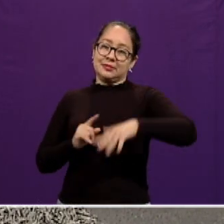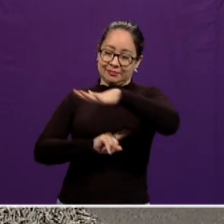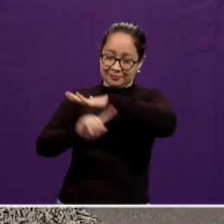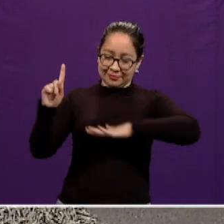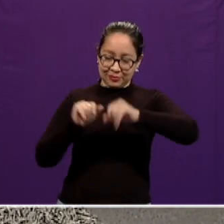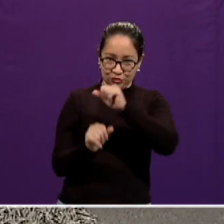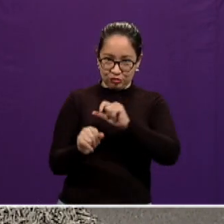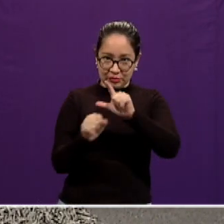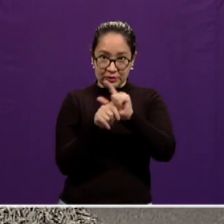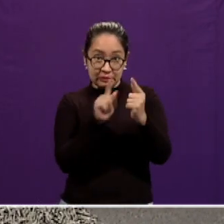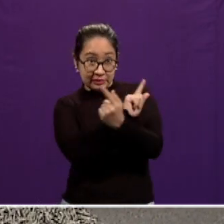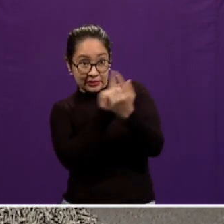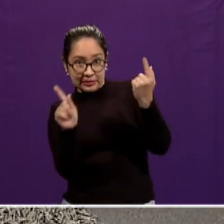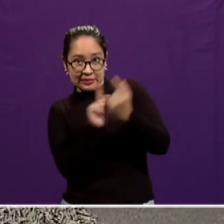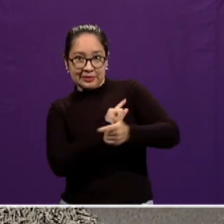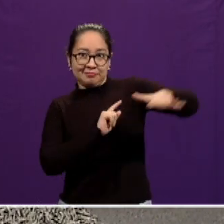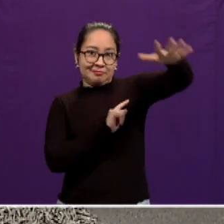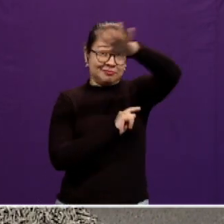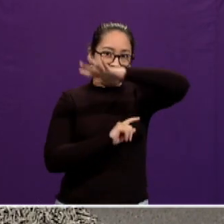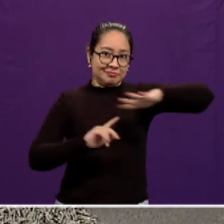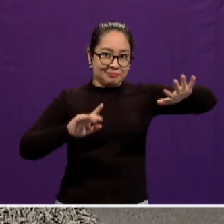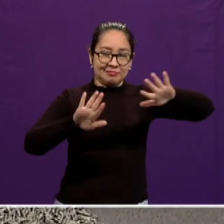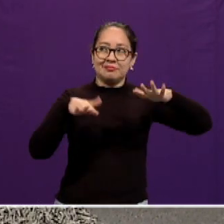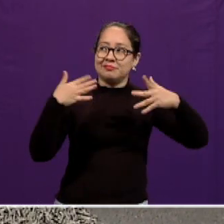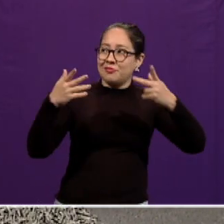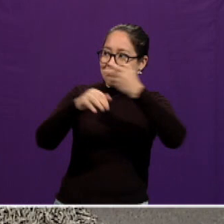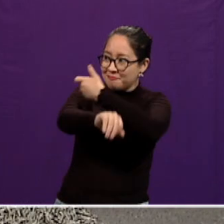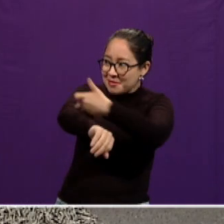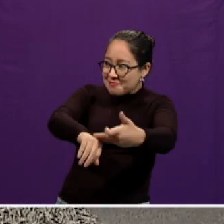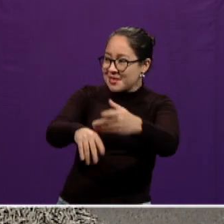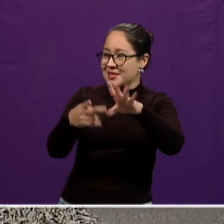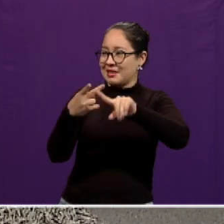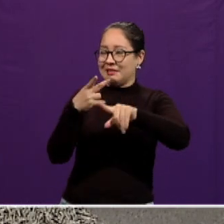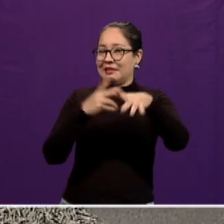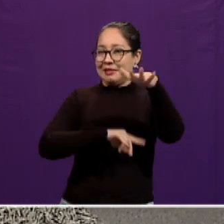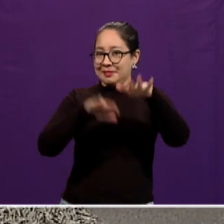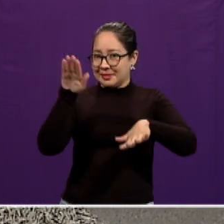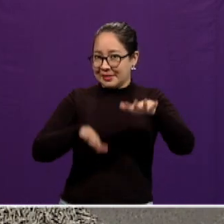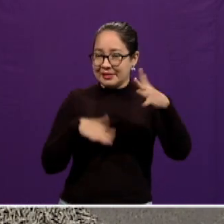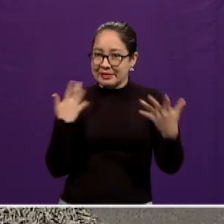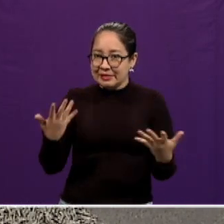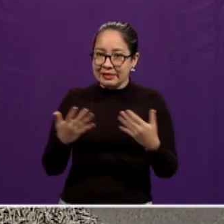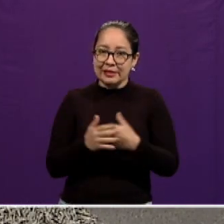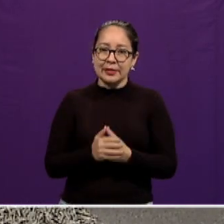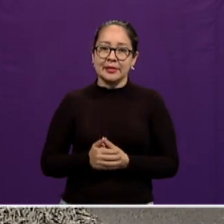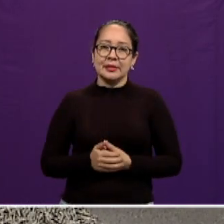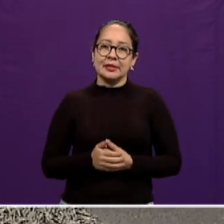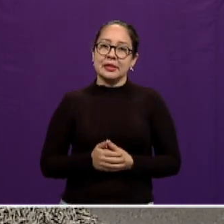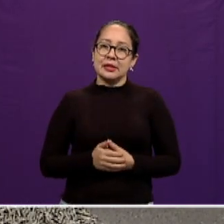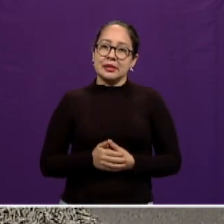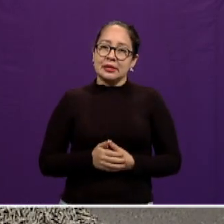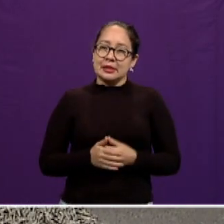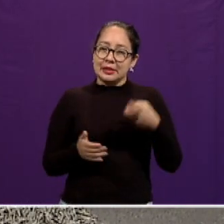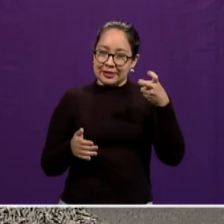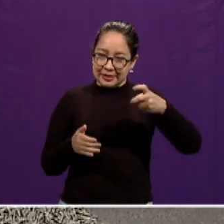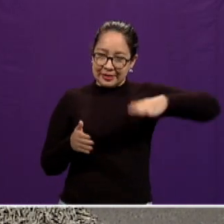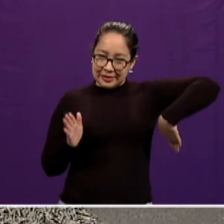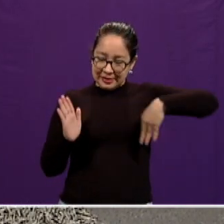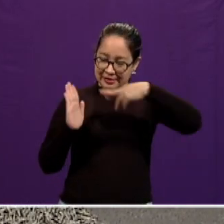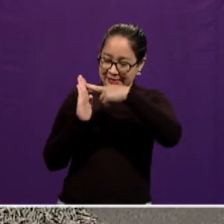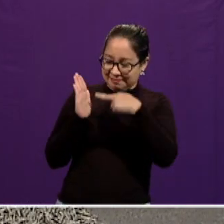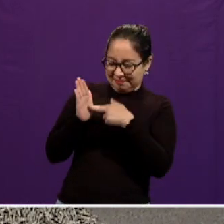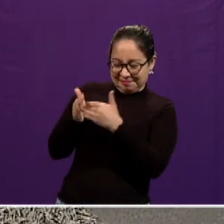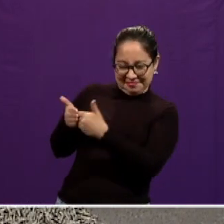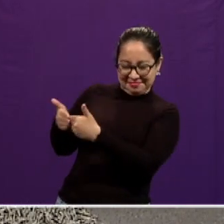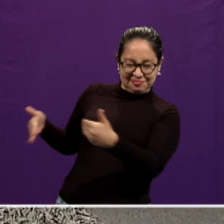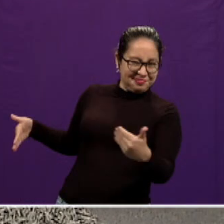no es ante una sociedad, es ante la familia y también dentro de esta, de estos límites que no sabemos tampoco